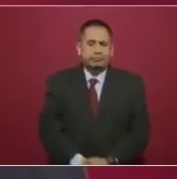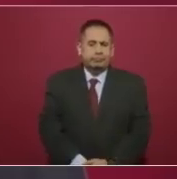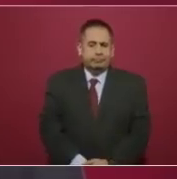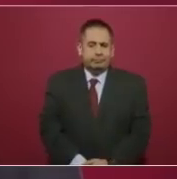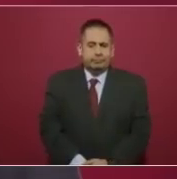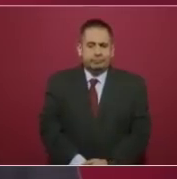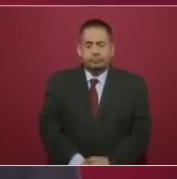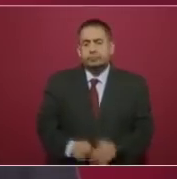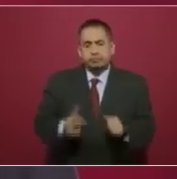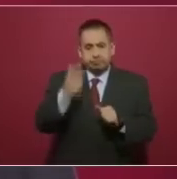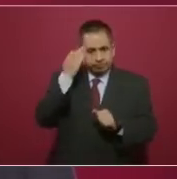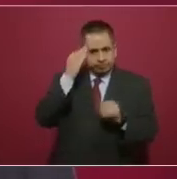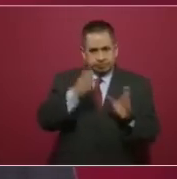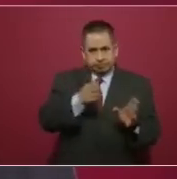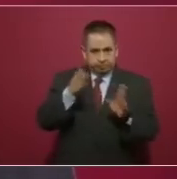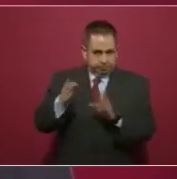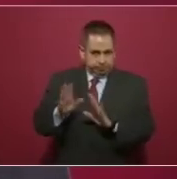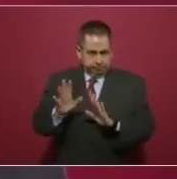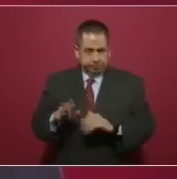Una primera etapa.